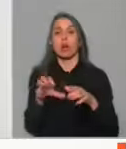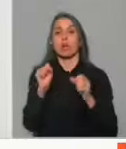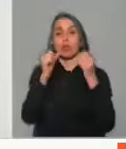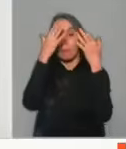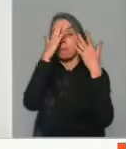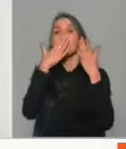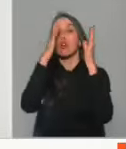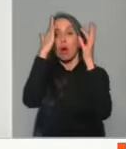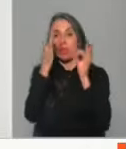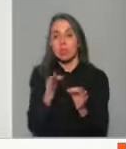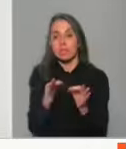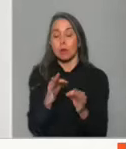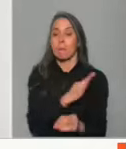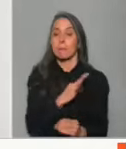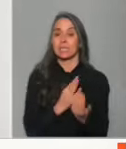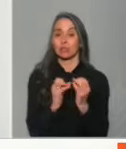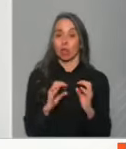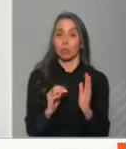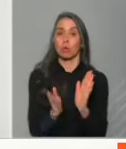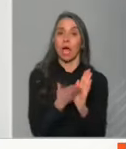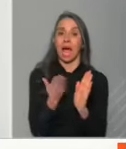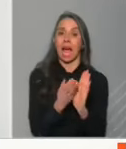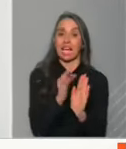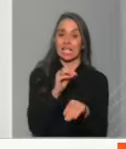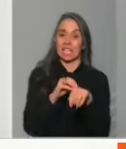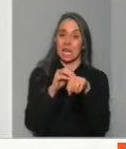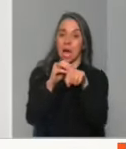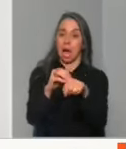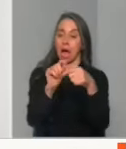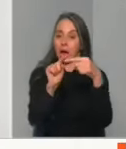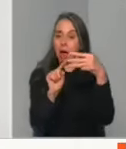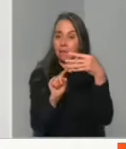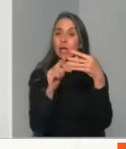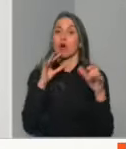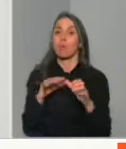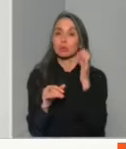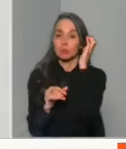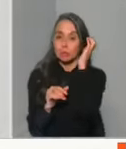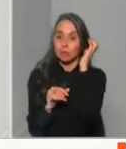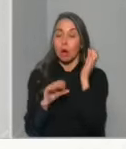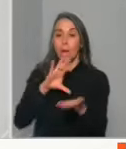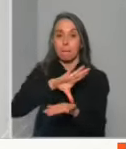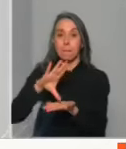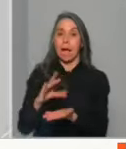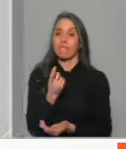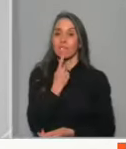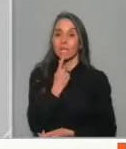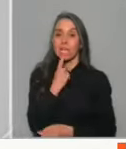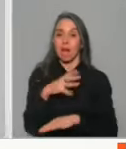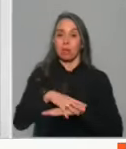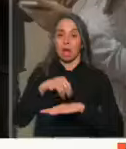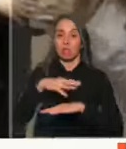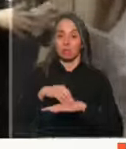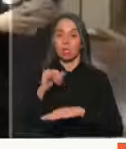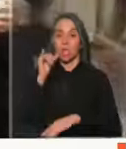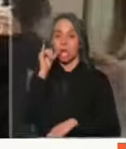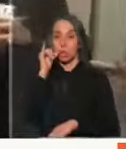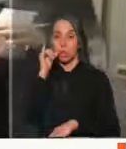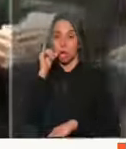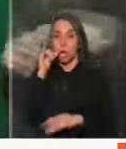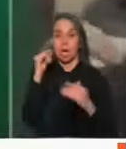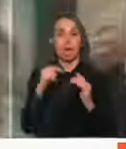El Ministerio de Educación lanzó una guía con recomendaciones para su uso. Países como Finlandia, Suecia e Italia